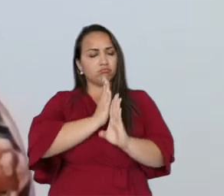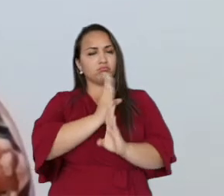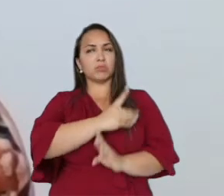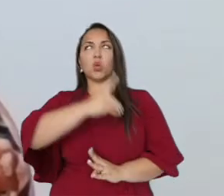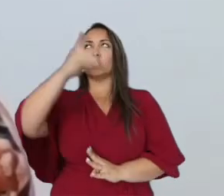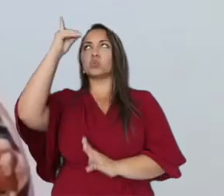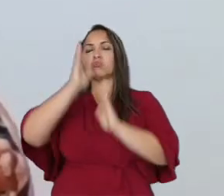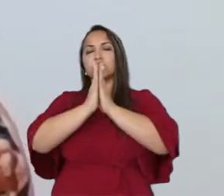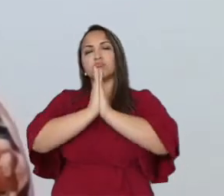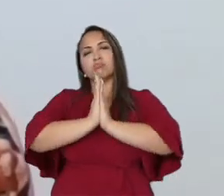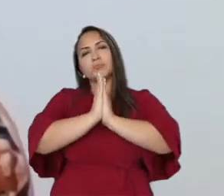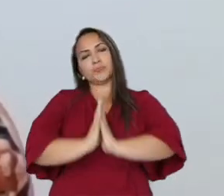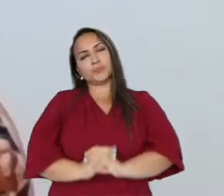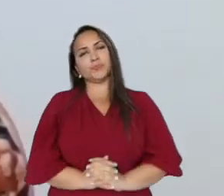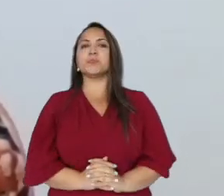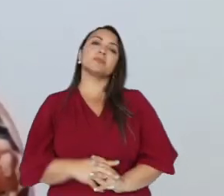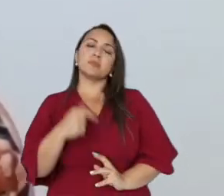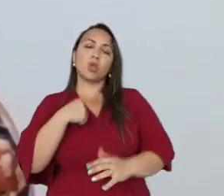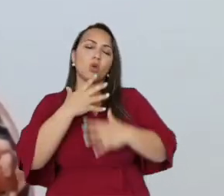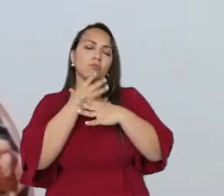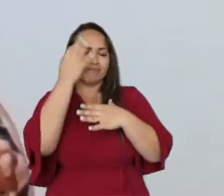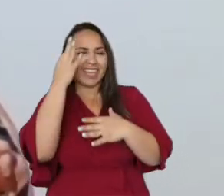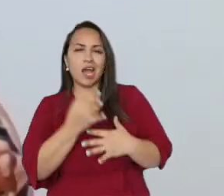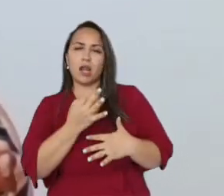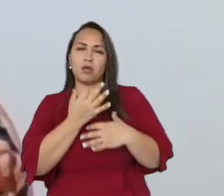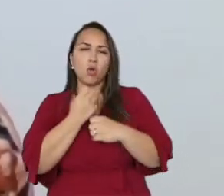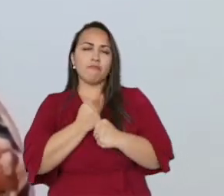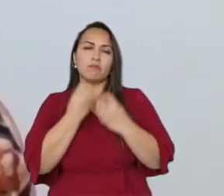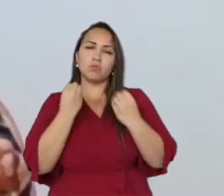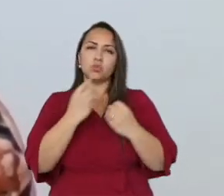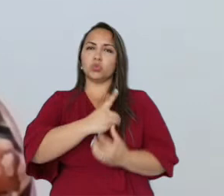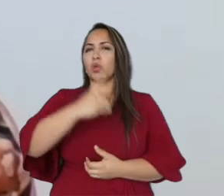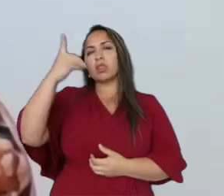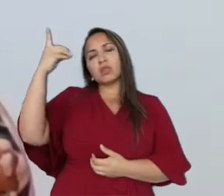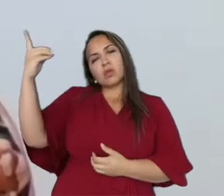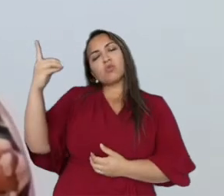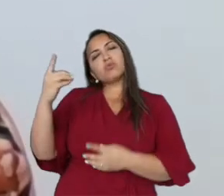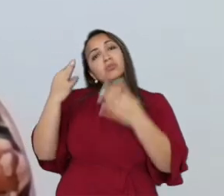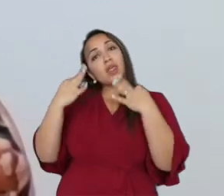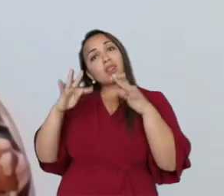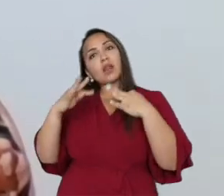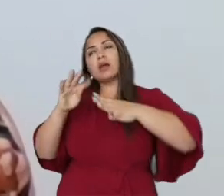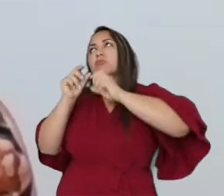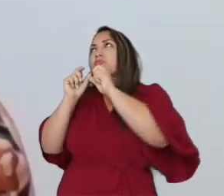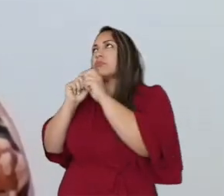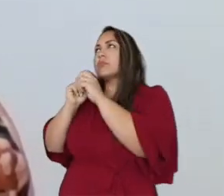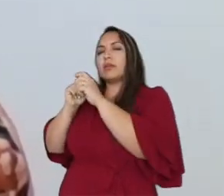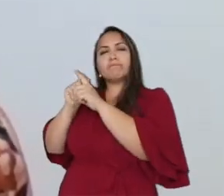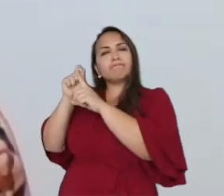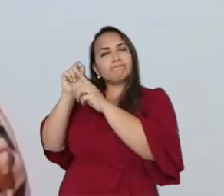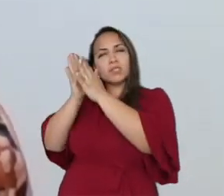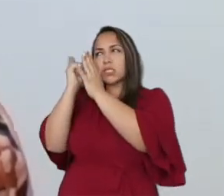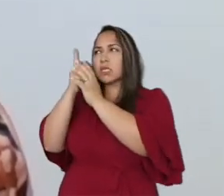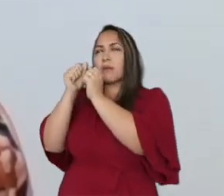muy cristiana, creo mucho en Dios, trato de seguirlo y de pedirle a